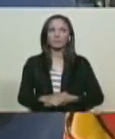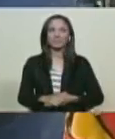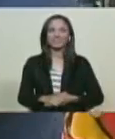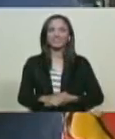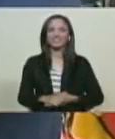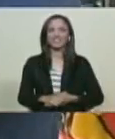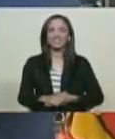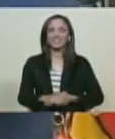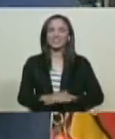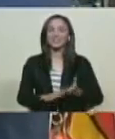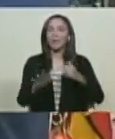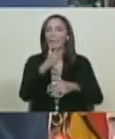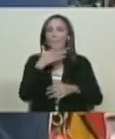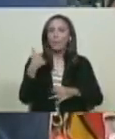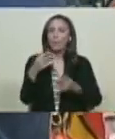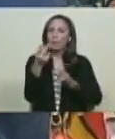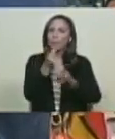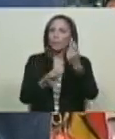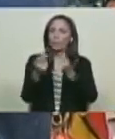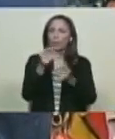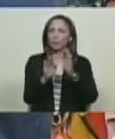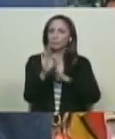desarrollar mejor la economía.